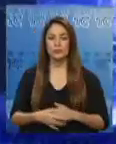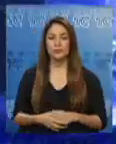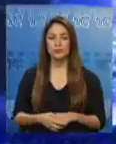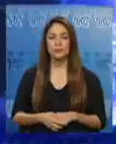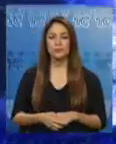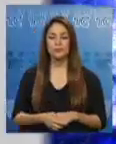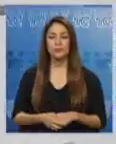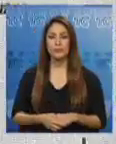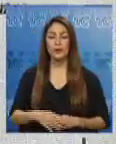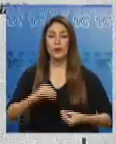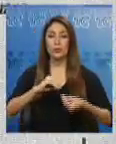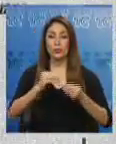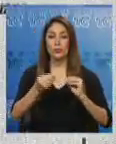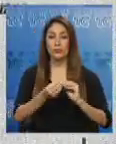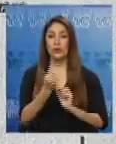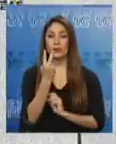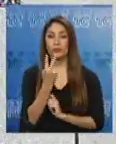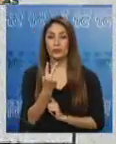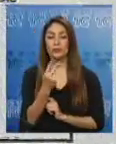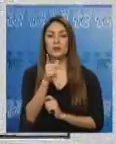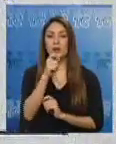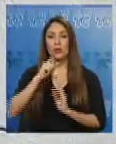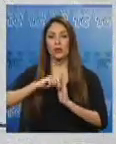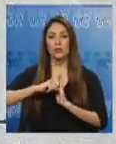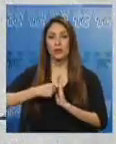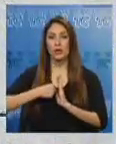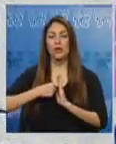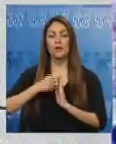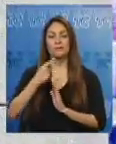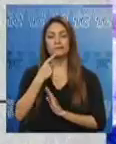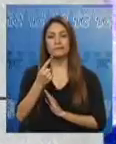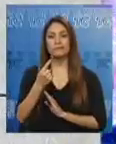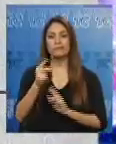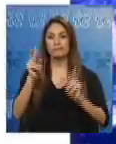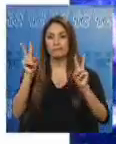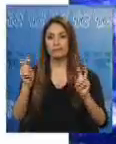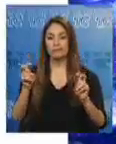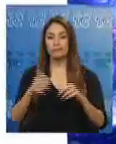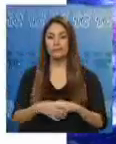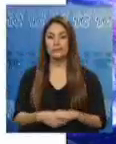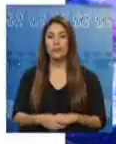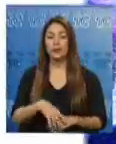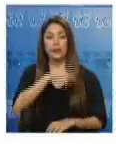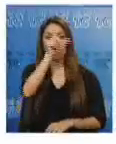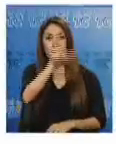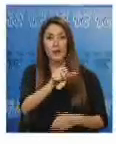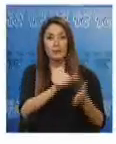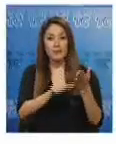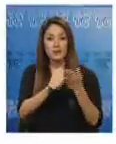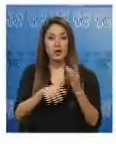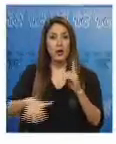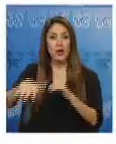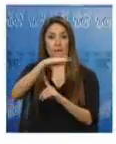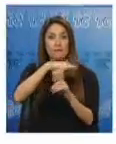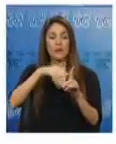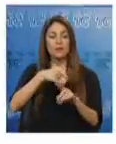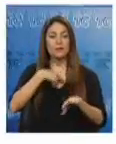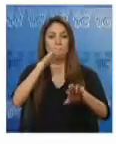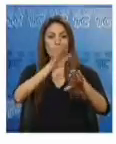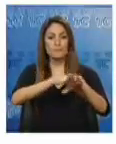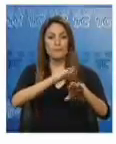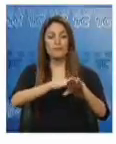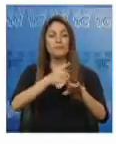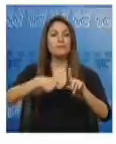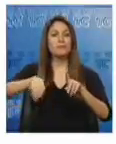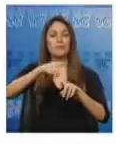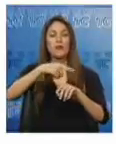En su numeral 2, el informe de Contraloría recomienda textualmente al ministro de Ambiente, director general y miembros